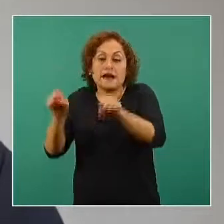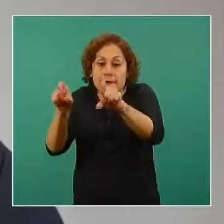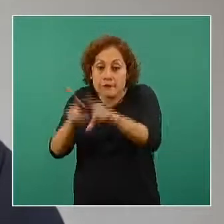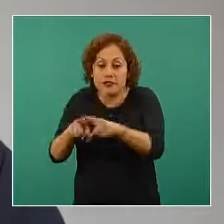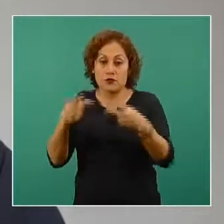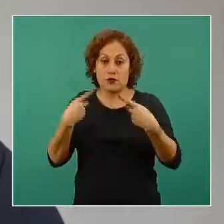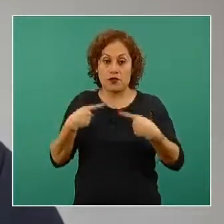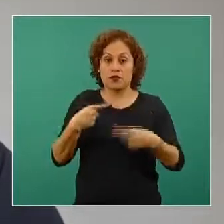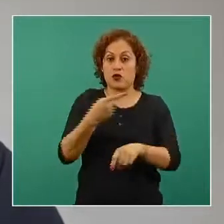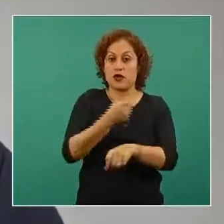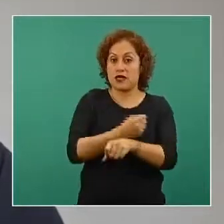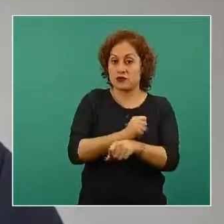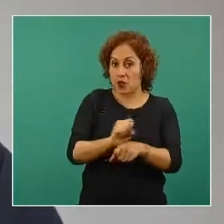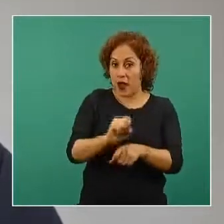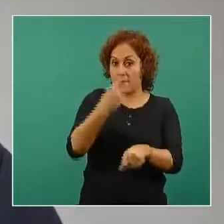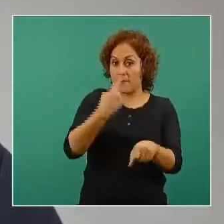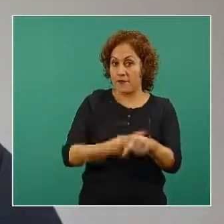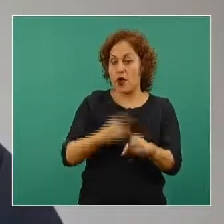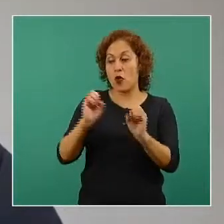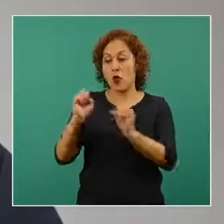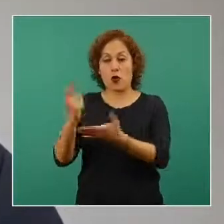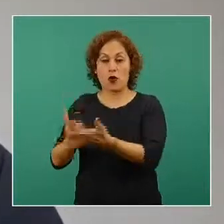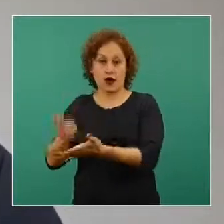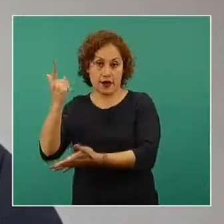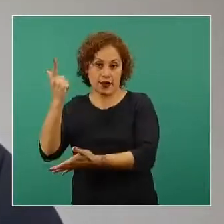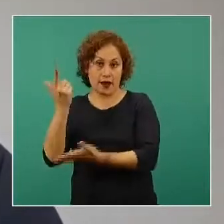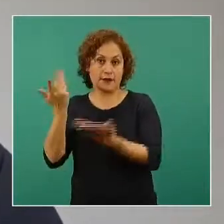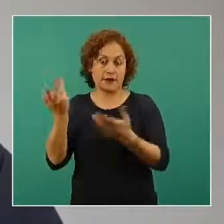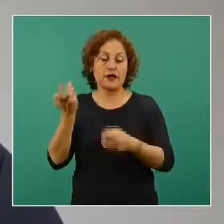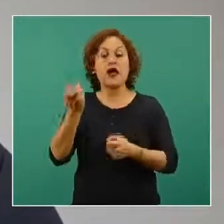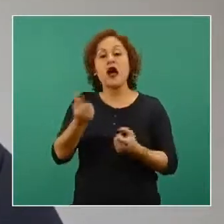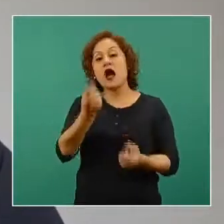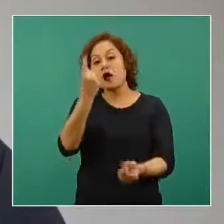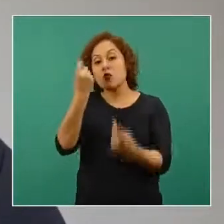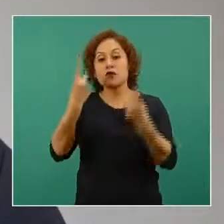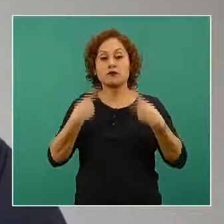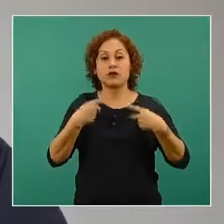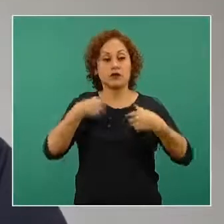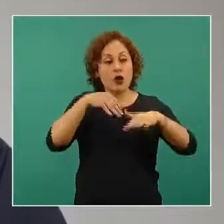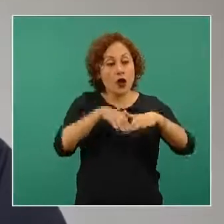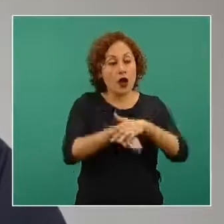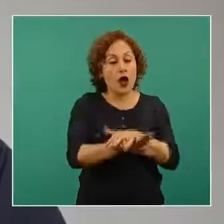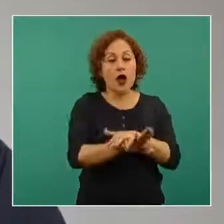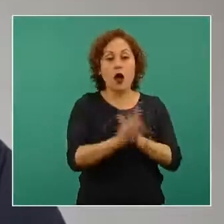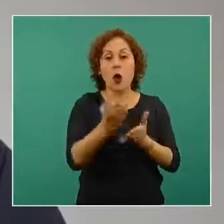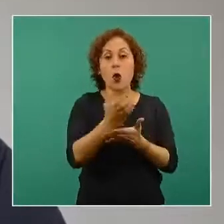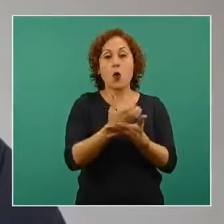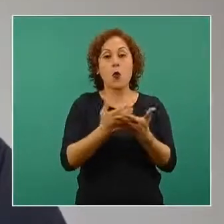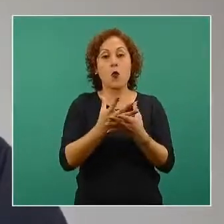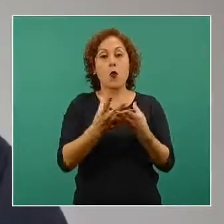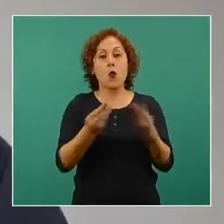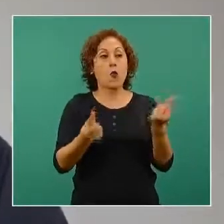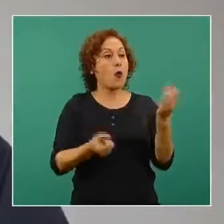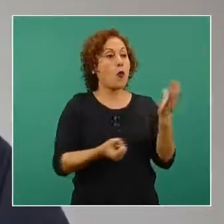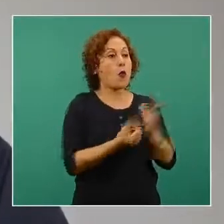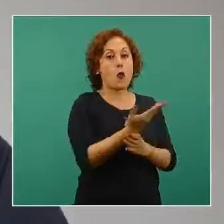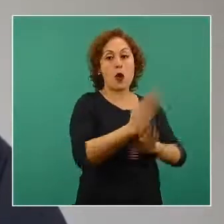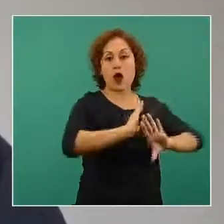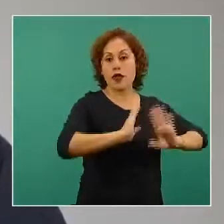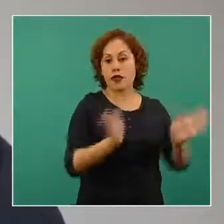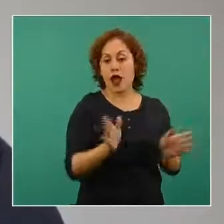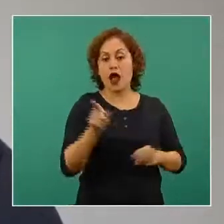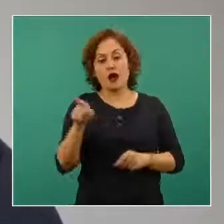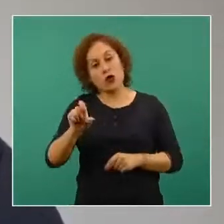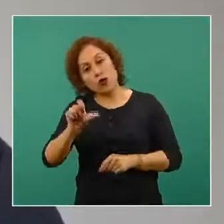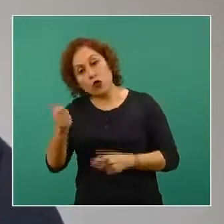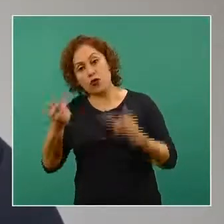día con día se están hospitalizando o se mantienen hospitalizados en función de, obviamente, sus características. Y lo que hemos